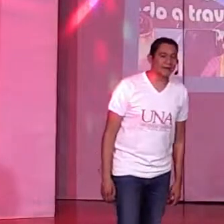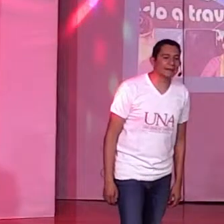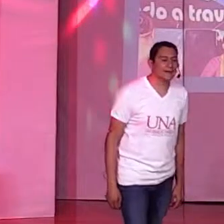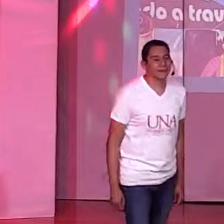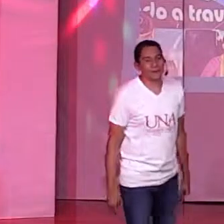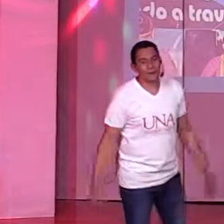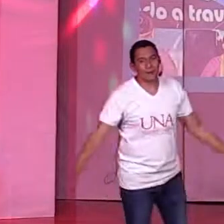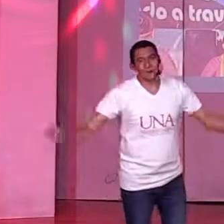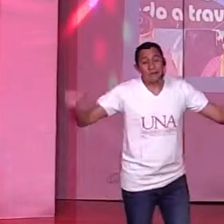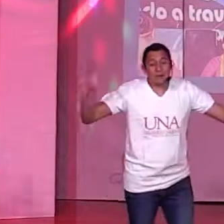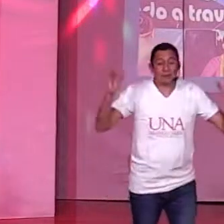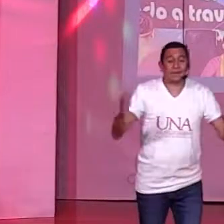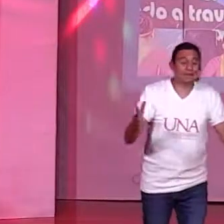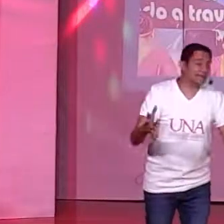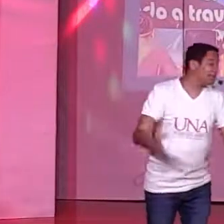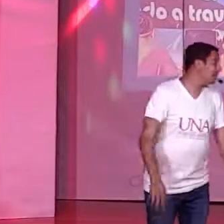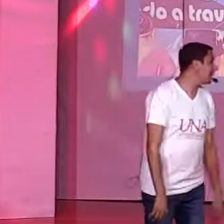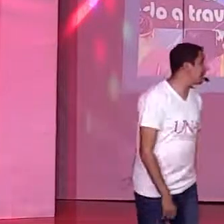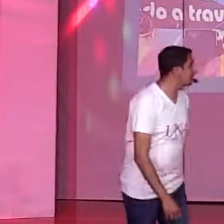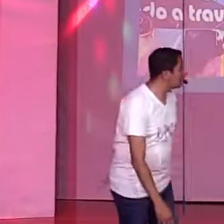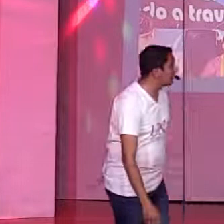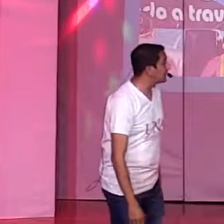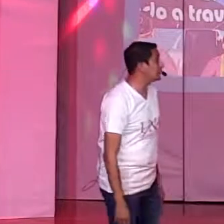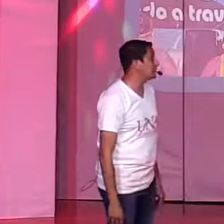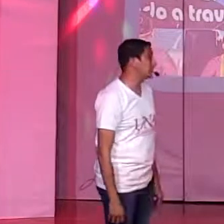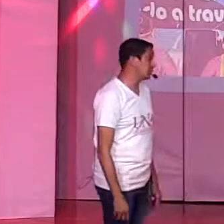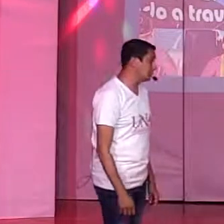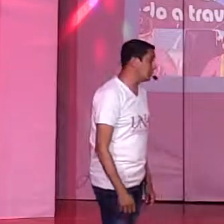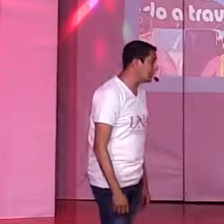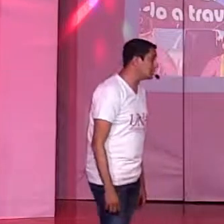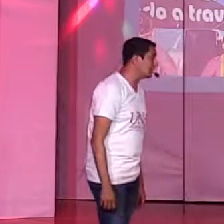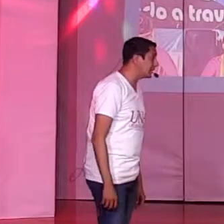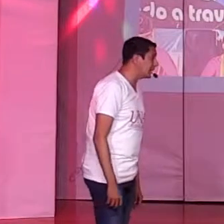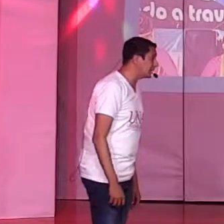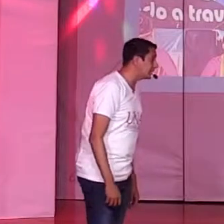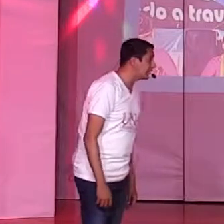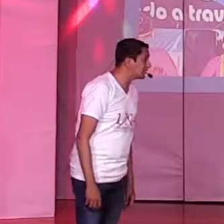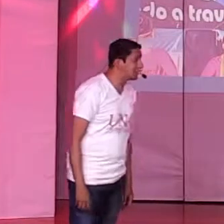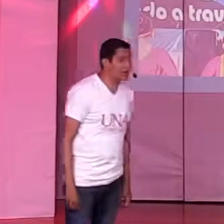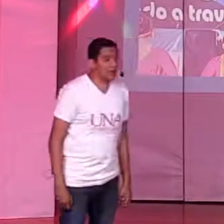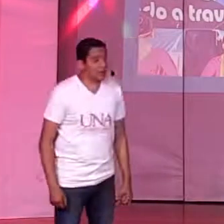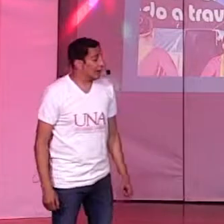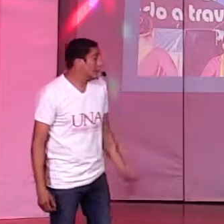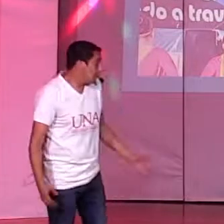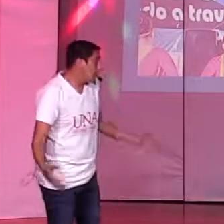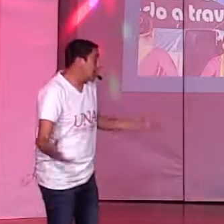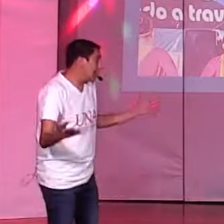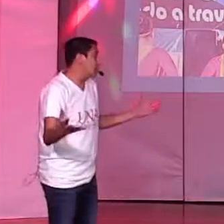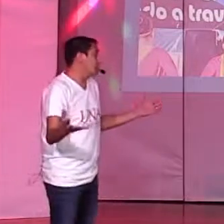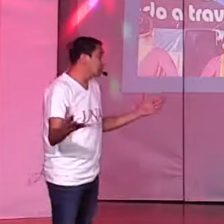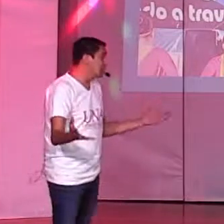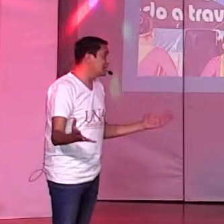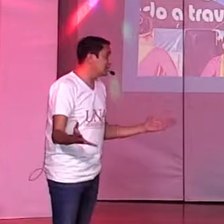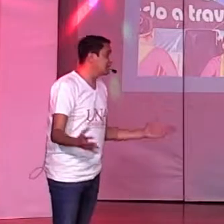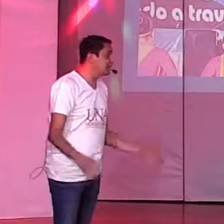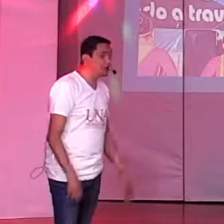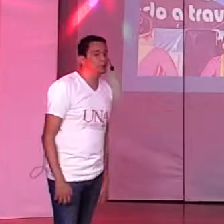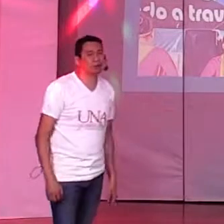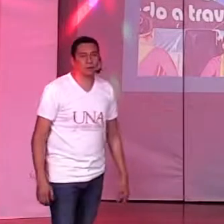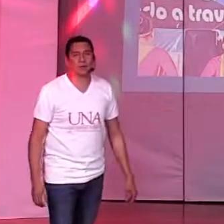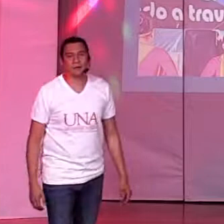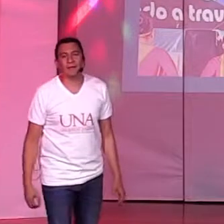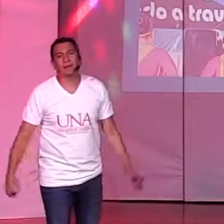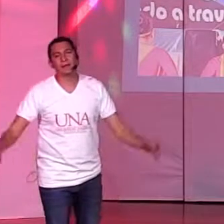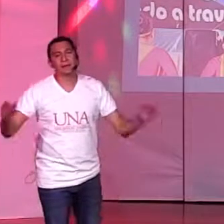Muy bien, excelente. Bueno, importantísimas, Mario, las palabras de nuestras autoridades, ¿verdad?, universitarias. Por supuesto. Porque, como vos decías al